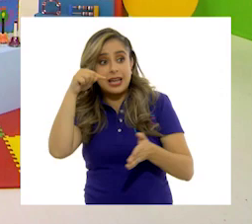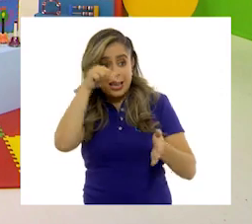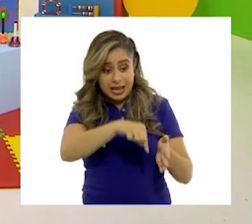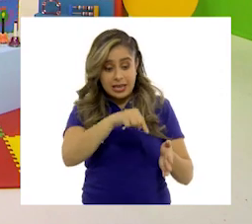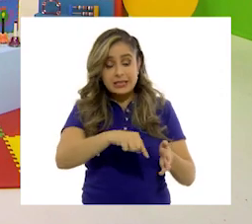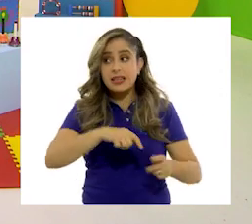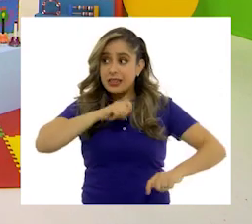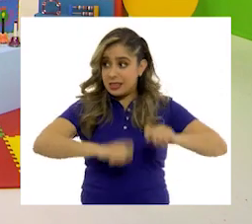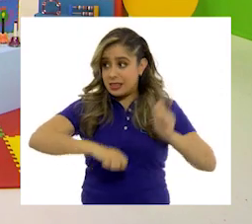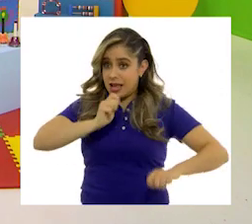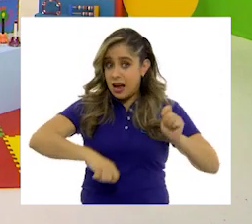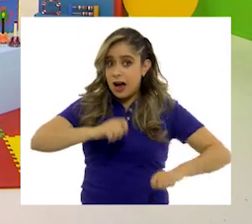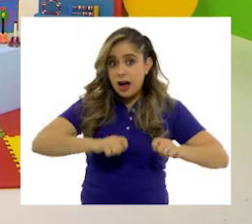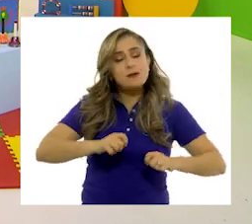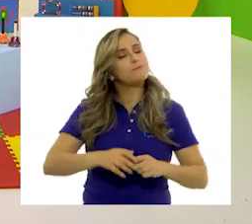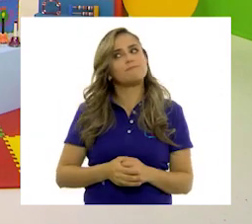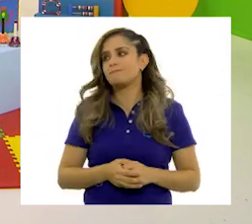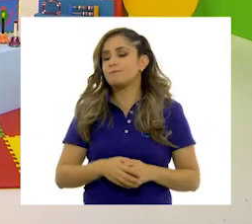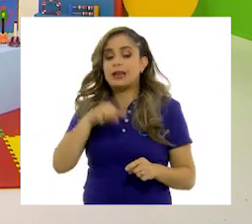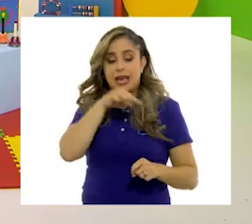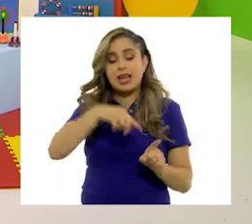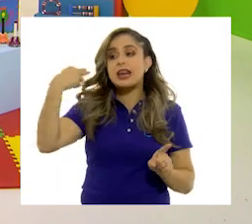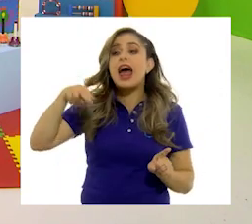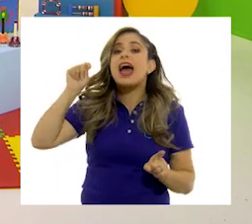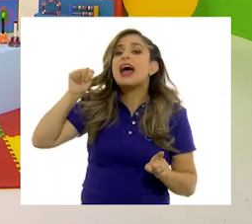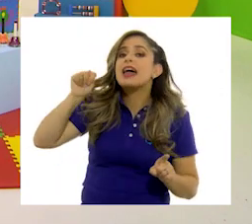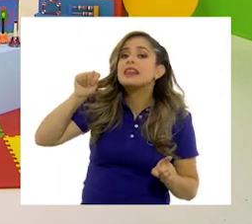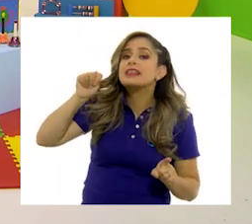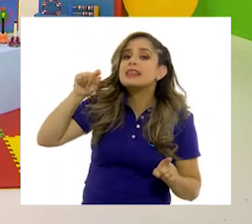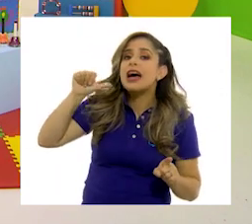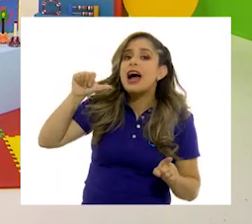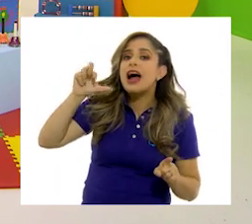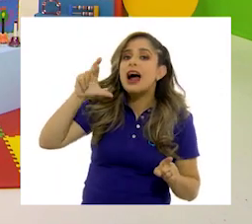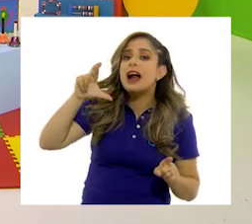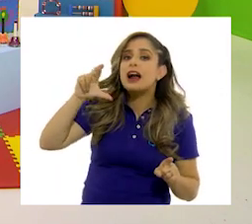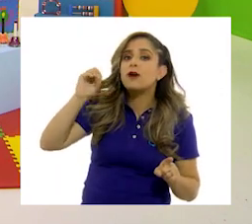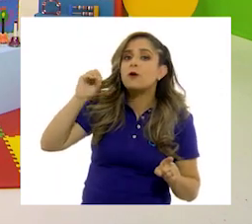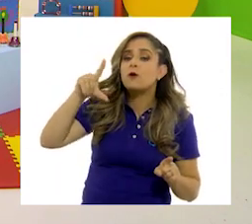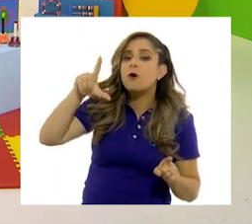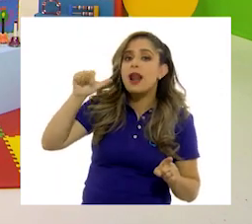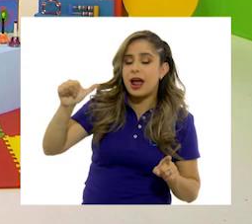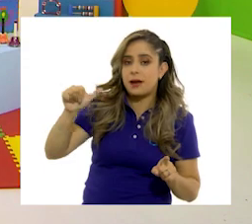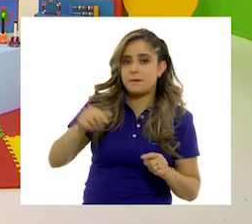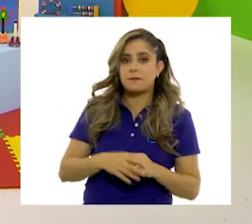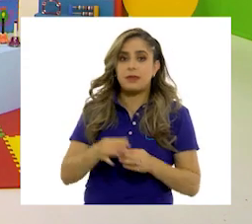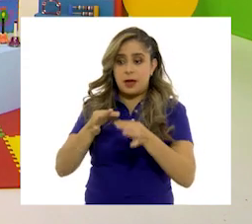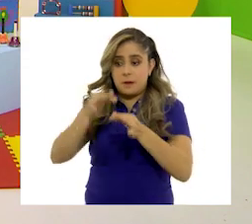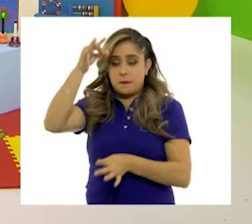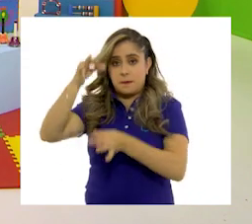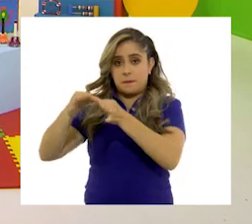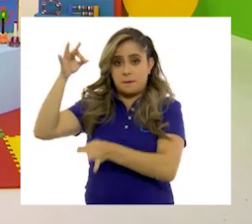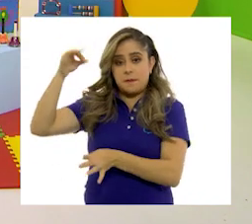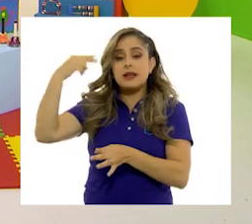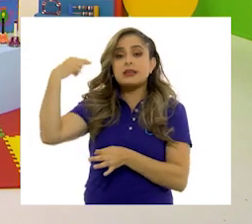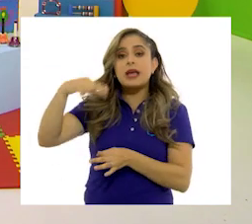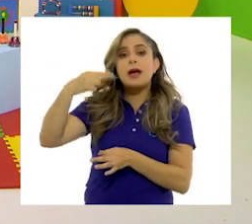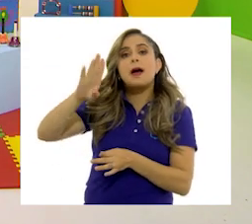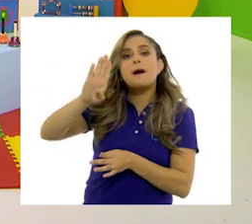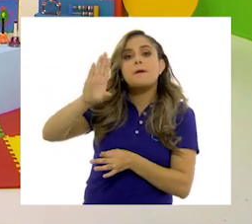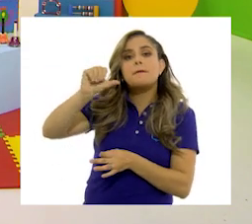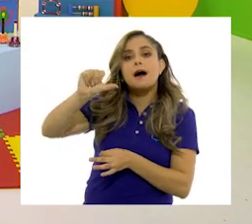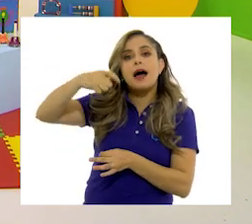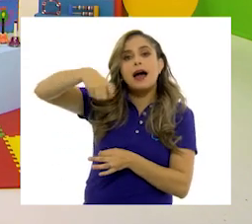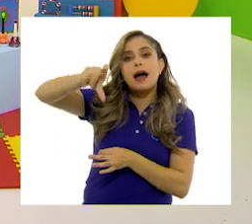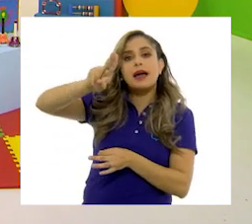un tambor, es una tarola. Y estos palitos se llaman baquetas. Sirven para tocar